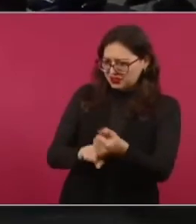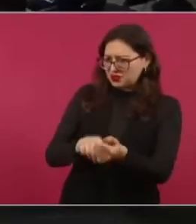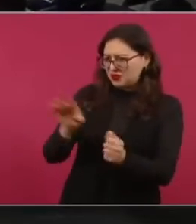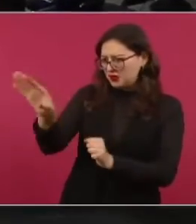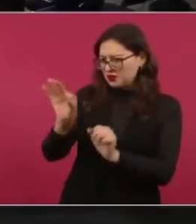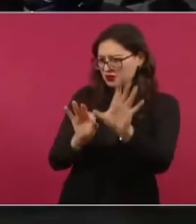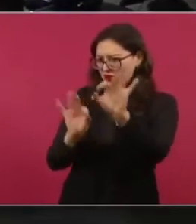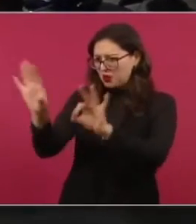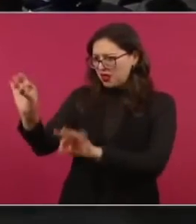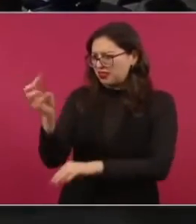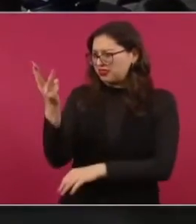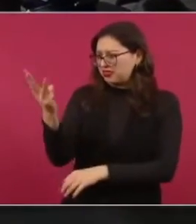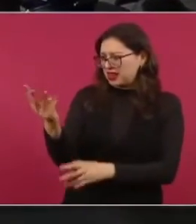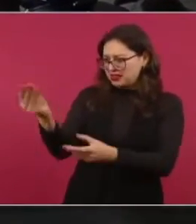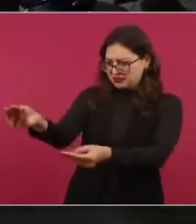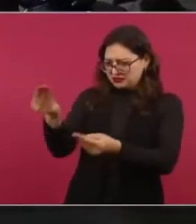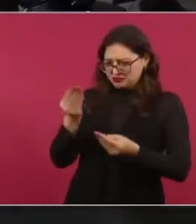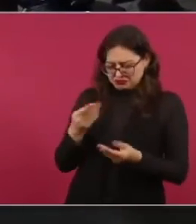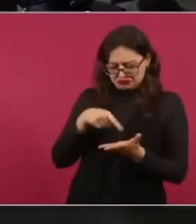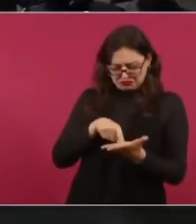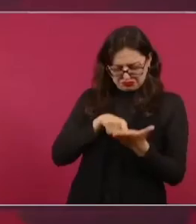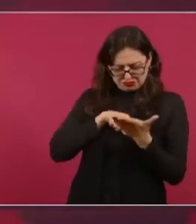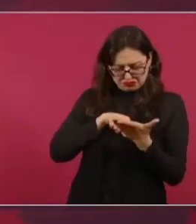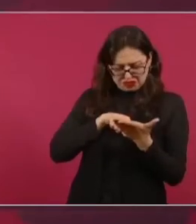Y esa misma terna era la que yo enviaba